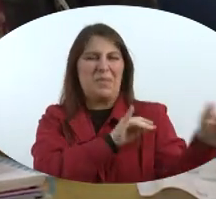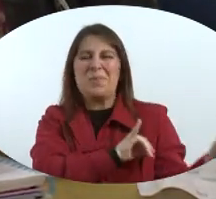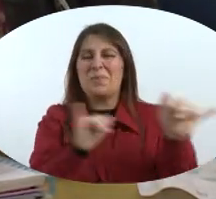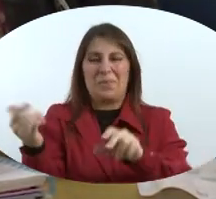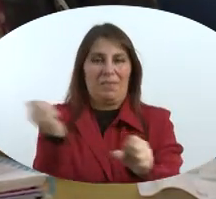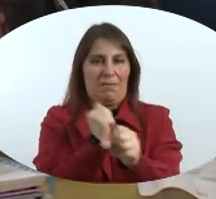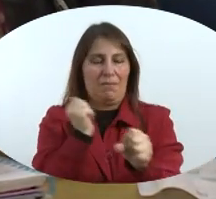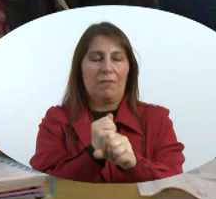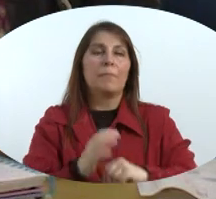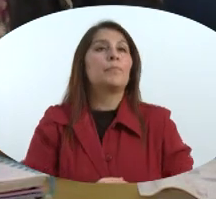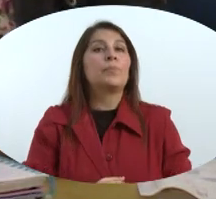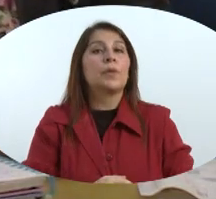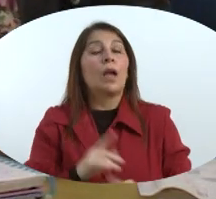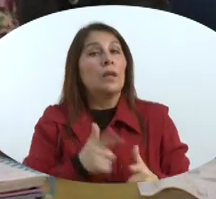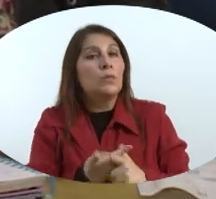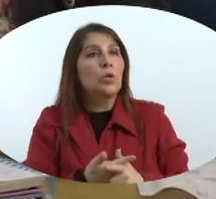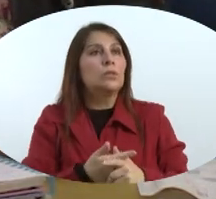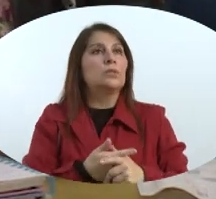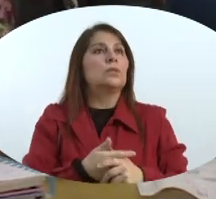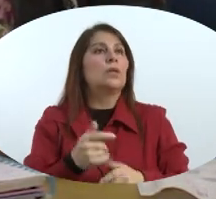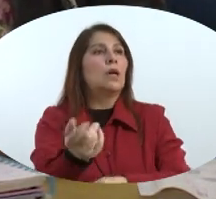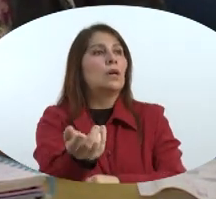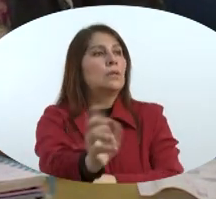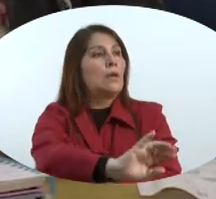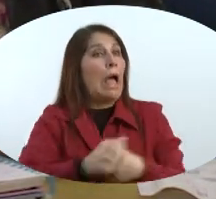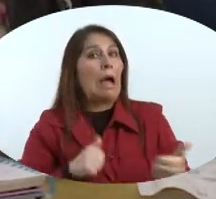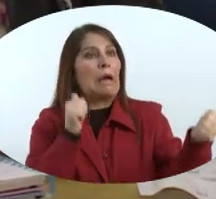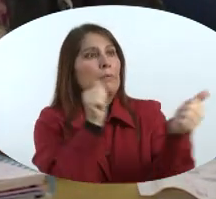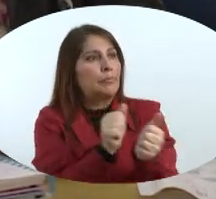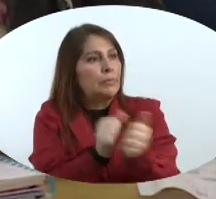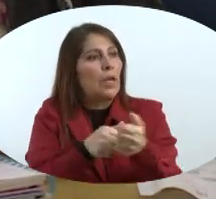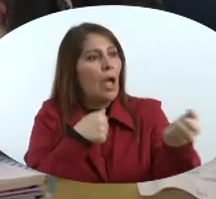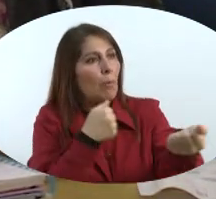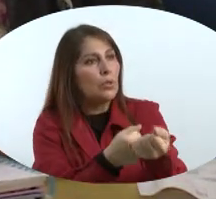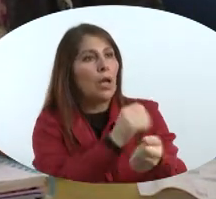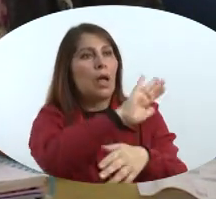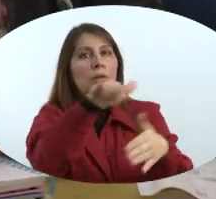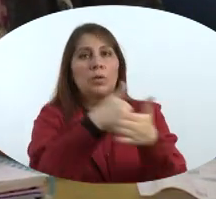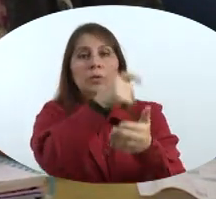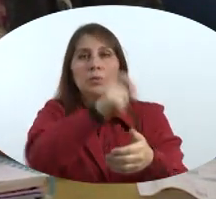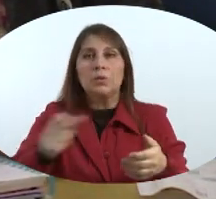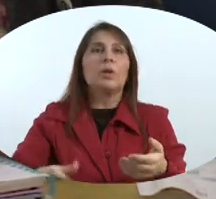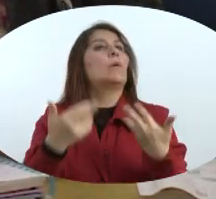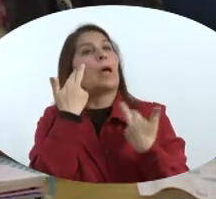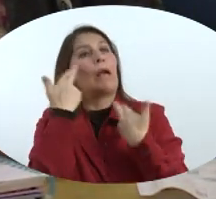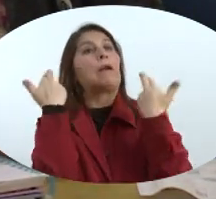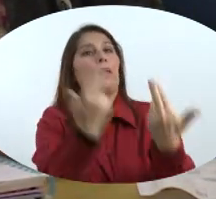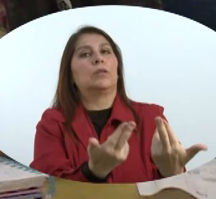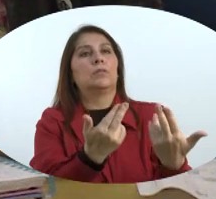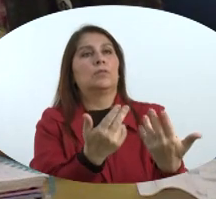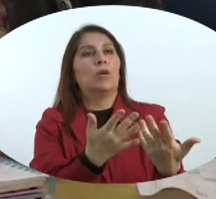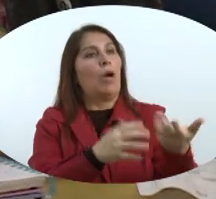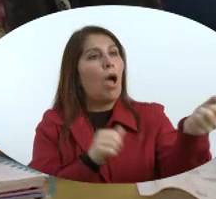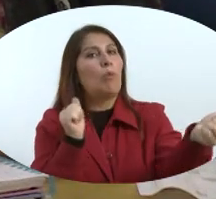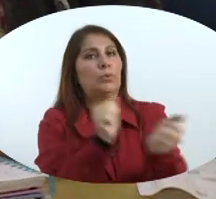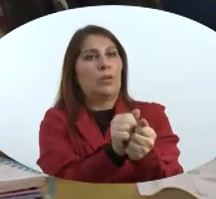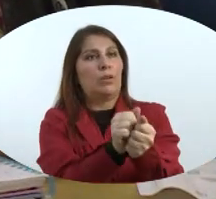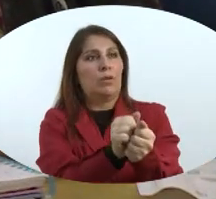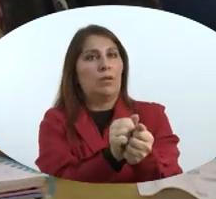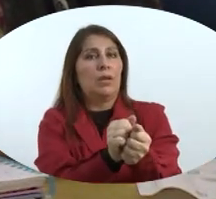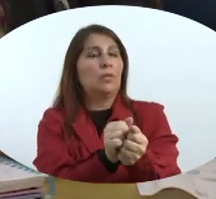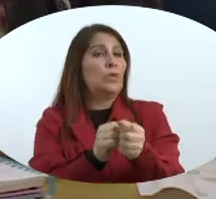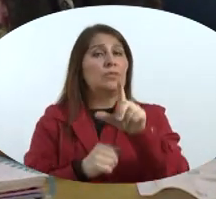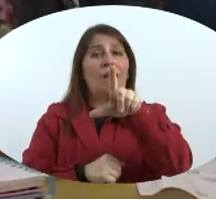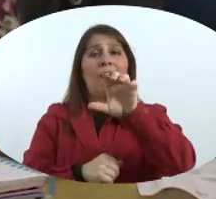creo que ese criterio de estar al frente de las peleas de acompañar a la gente en sus justas reivindicaciones es lo que terminando la legitimidad acá